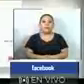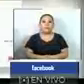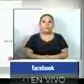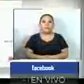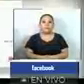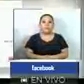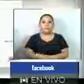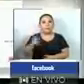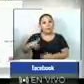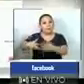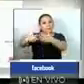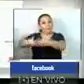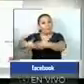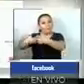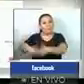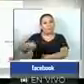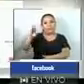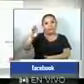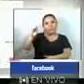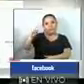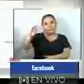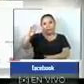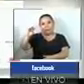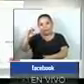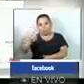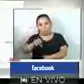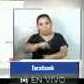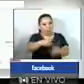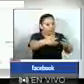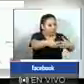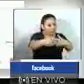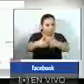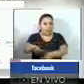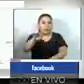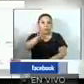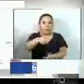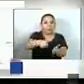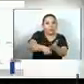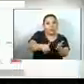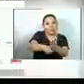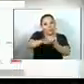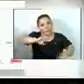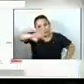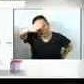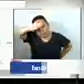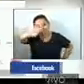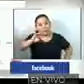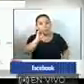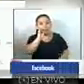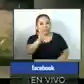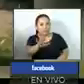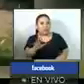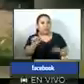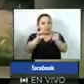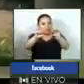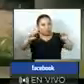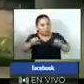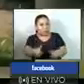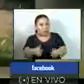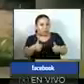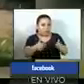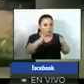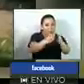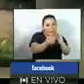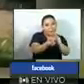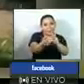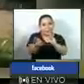Bimbo junto a empresas estratégicas y la alcaldía de Antiguo Cuscatlán lanzan iniciativa Buen Vecino con